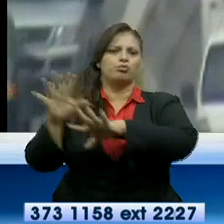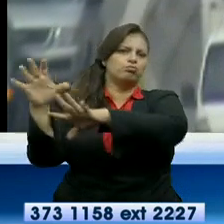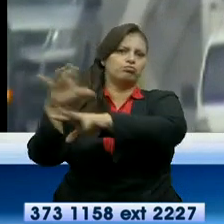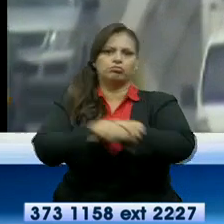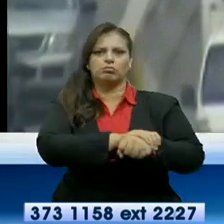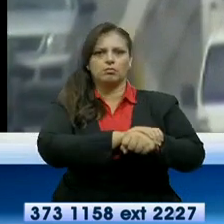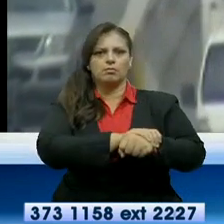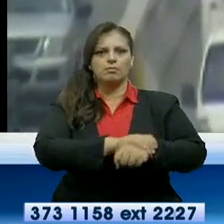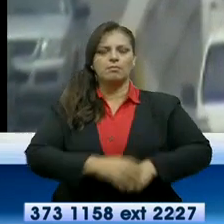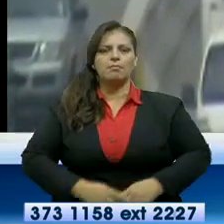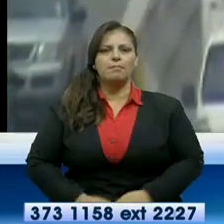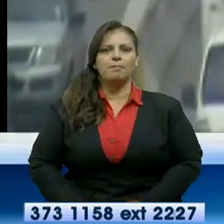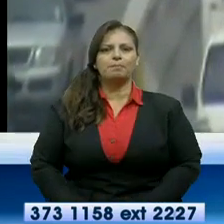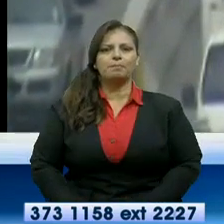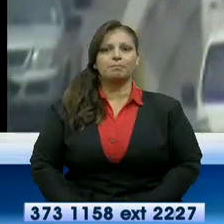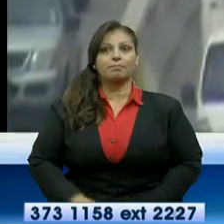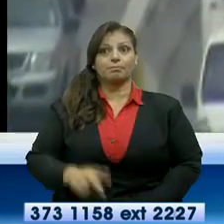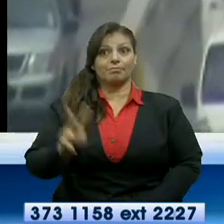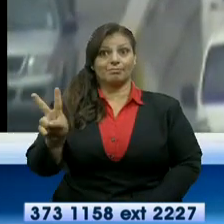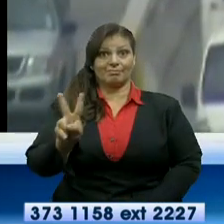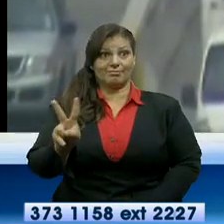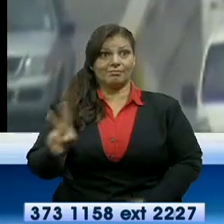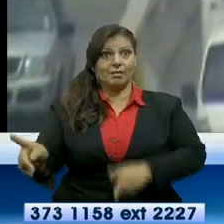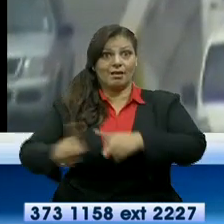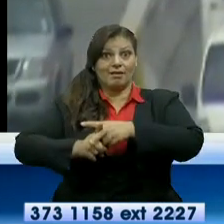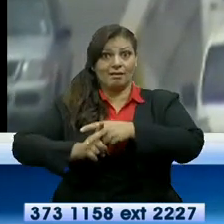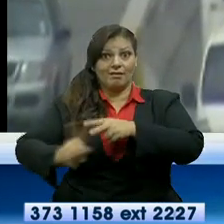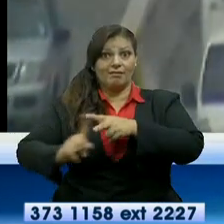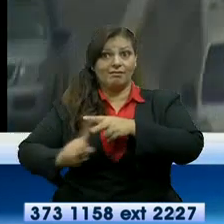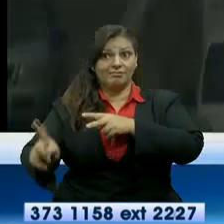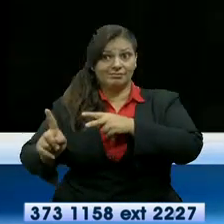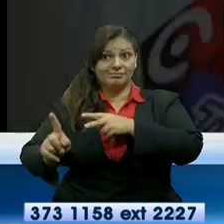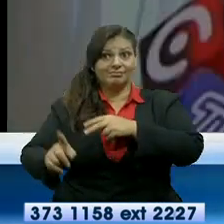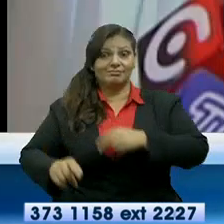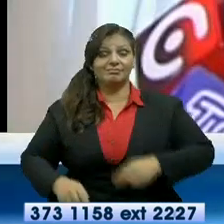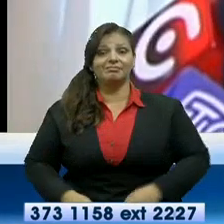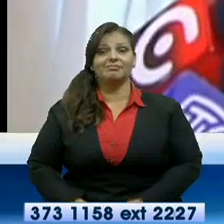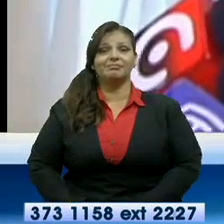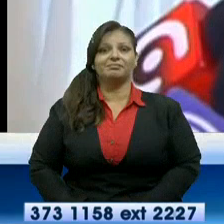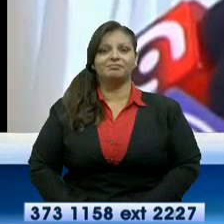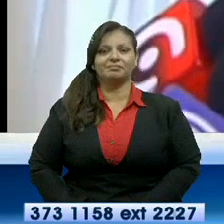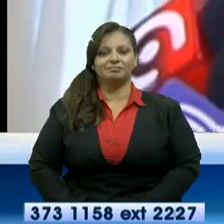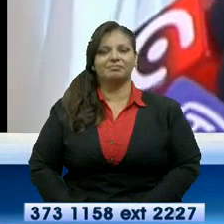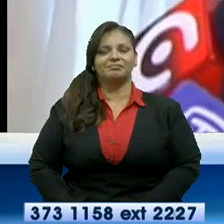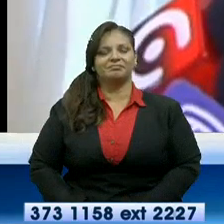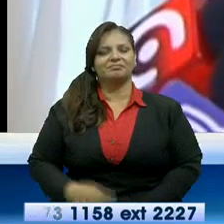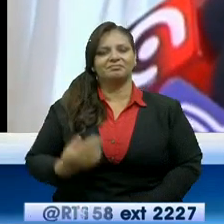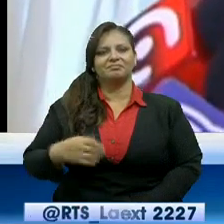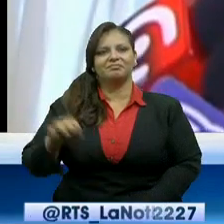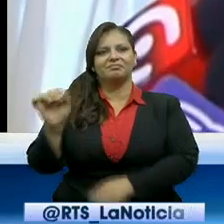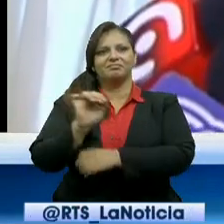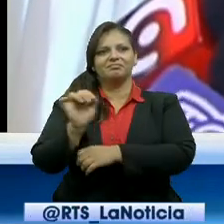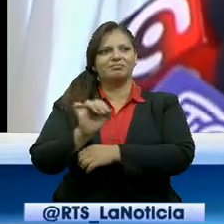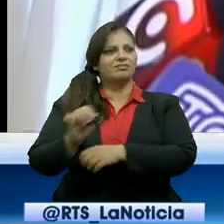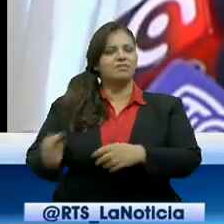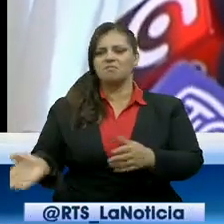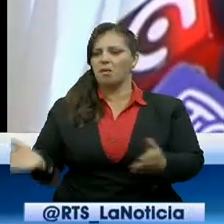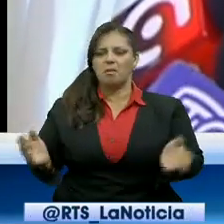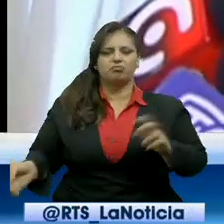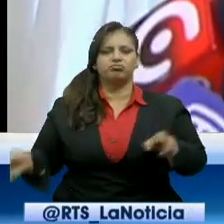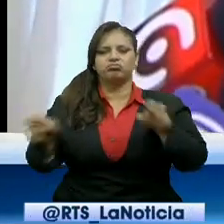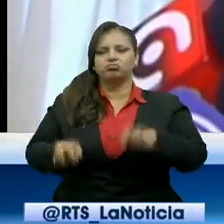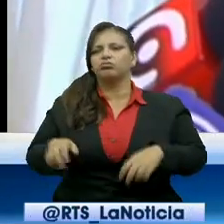ciudadanos. Intentan darse la fuga abordando el vehículo. Se los tiene identificado acá, que también se encuentra retenido el